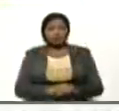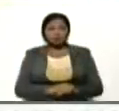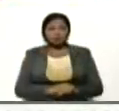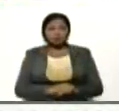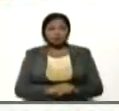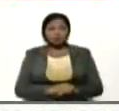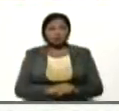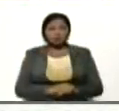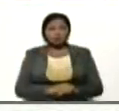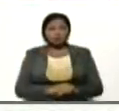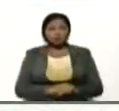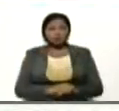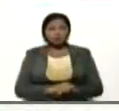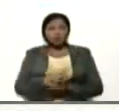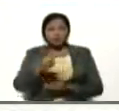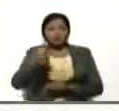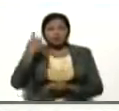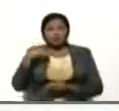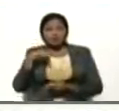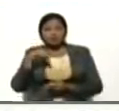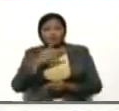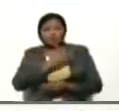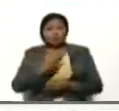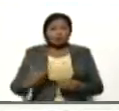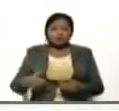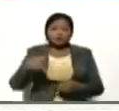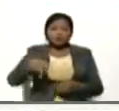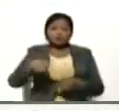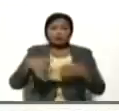Y tenemos, presidente, en este acto hay